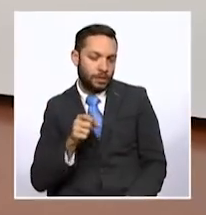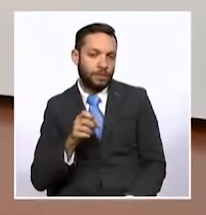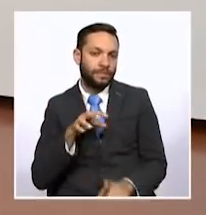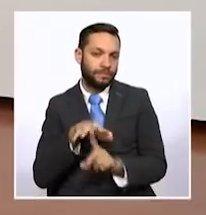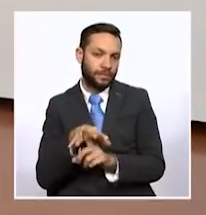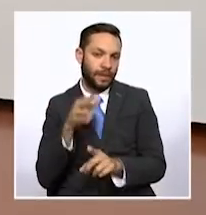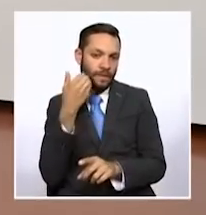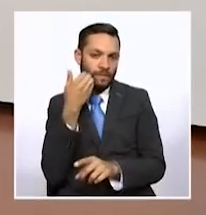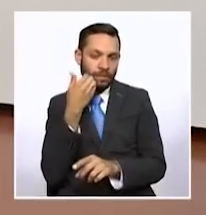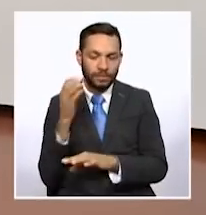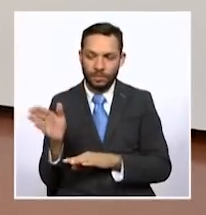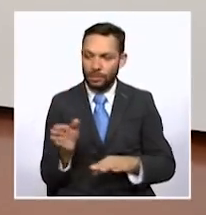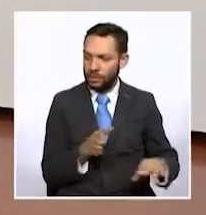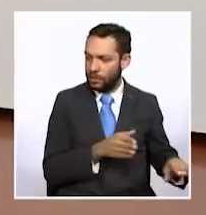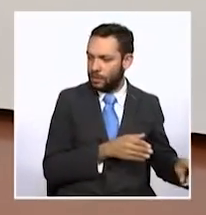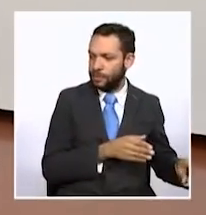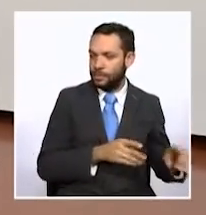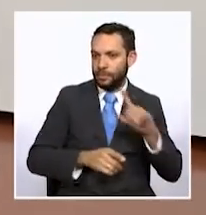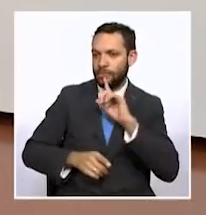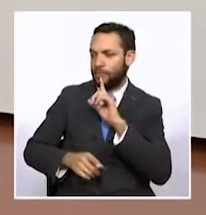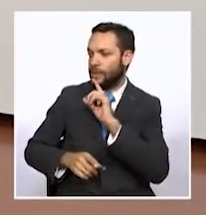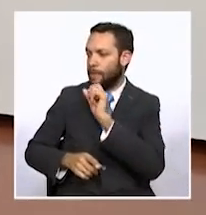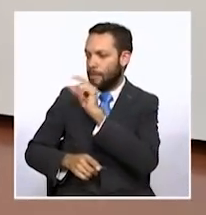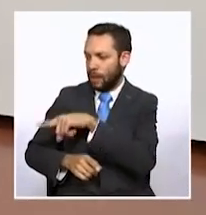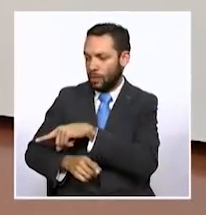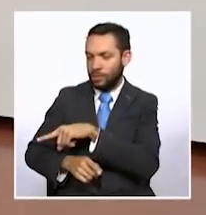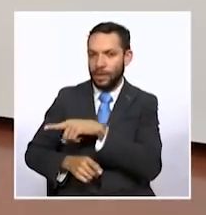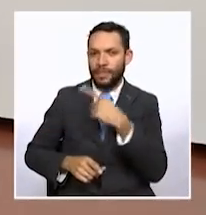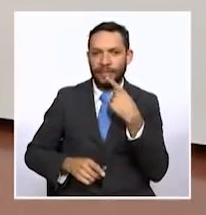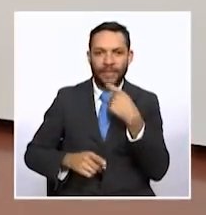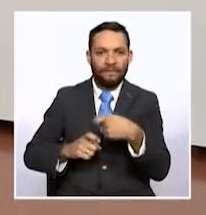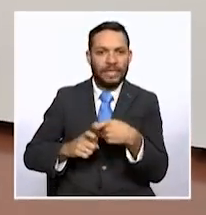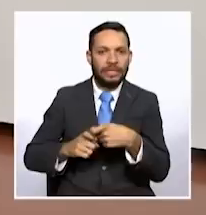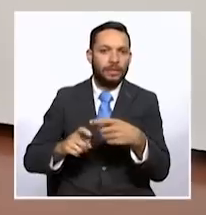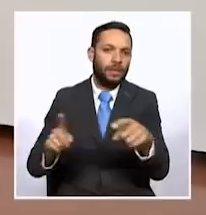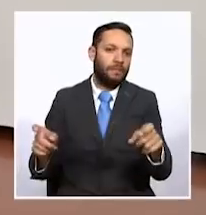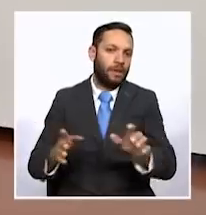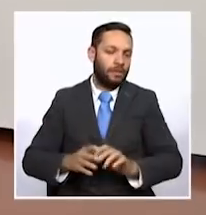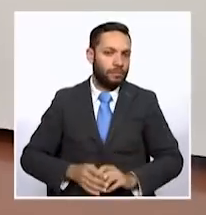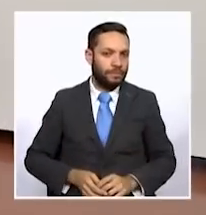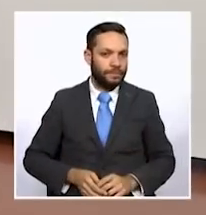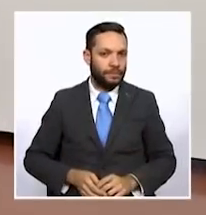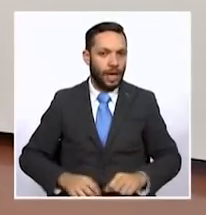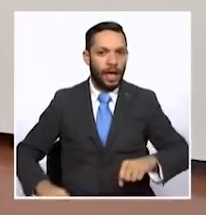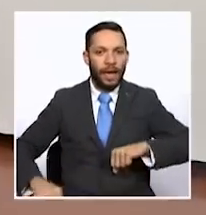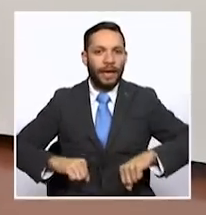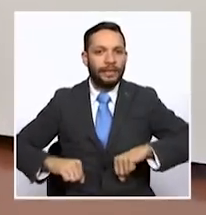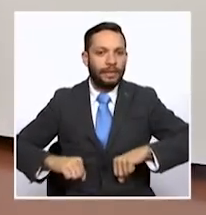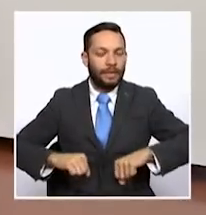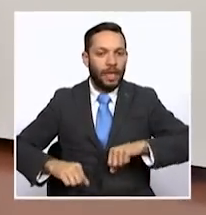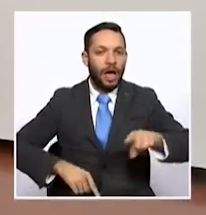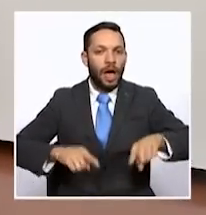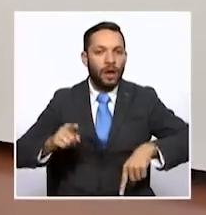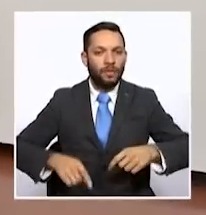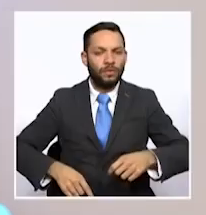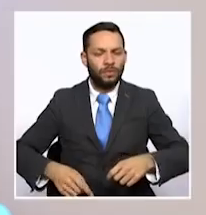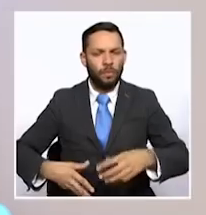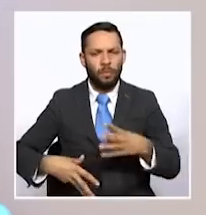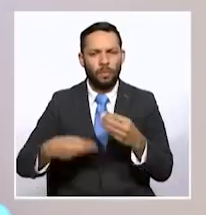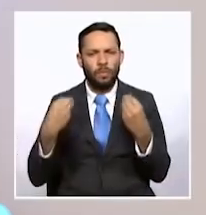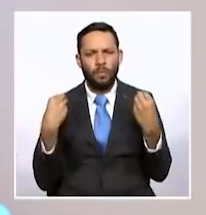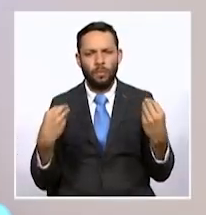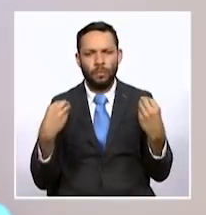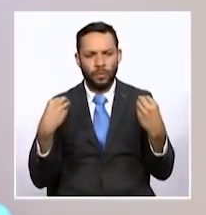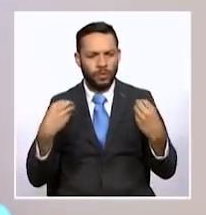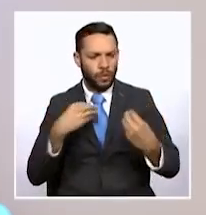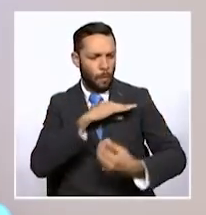Bueno, tocó usted un tema que es bien difícil y sería para otro programa, y es actividad física y ortopedia.